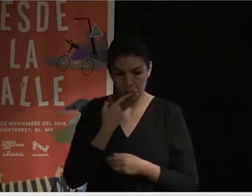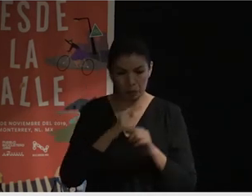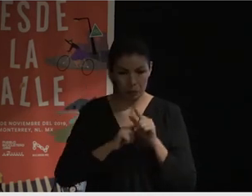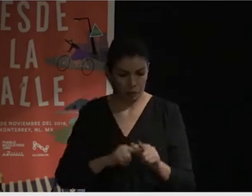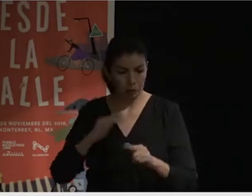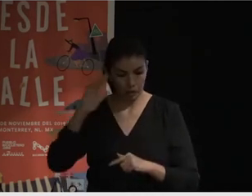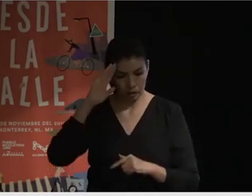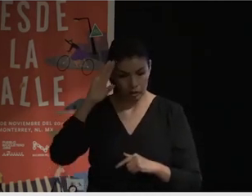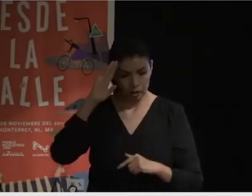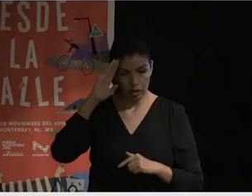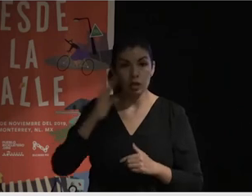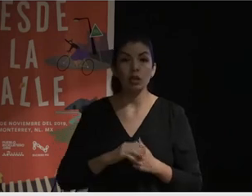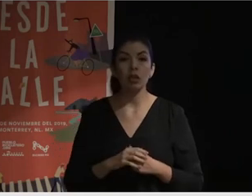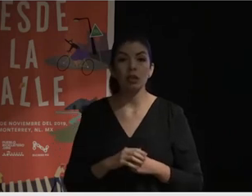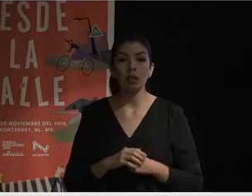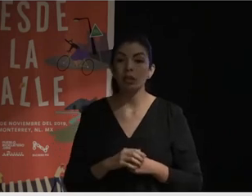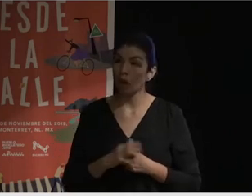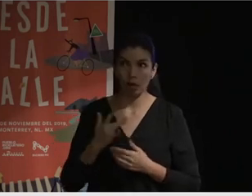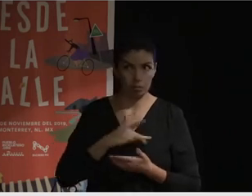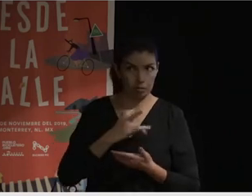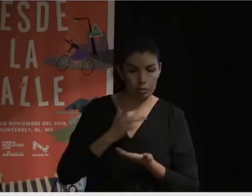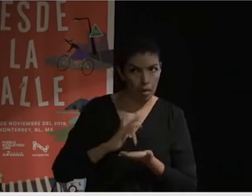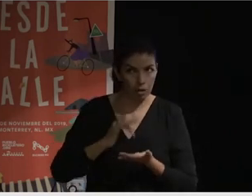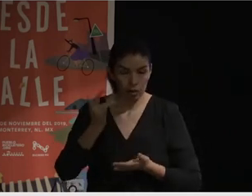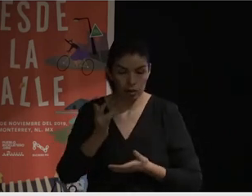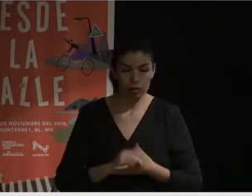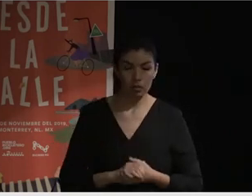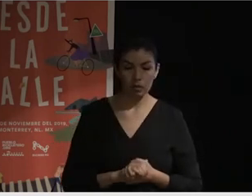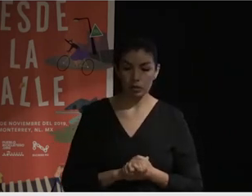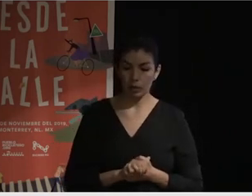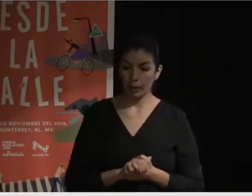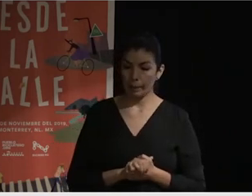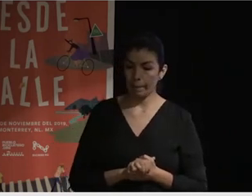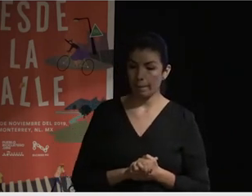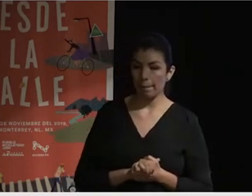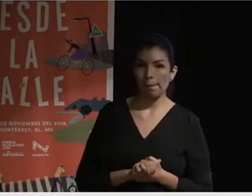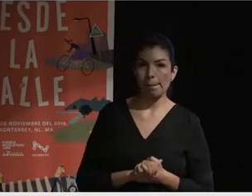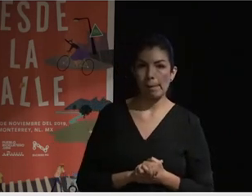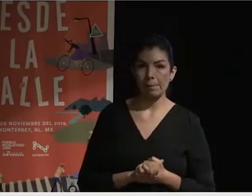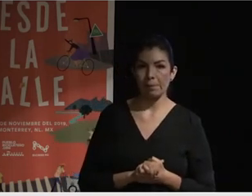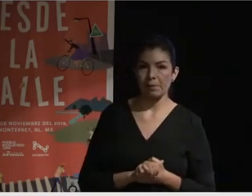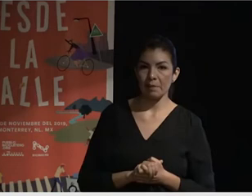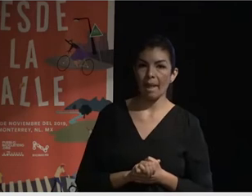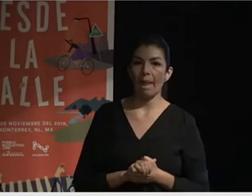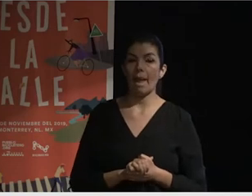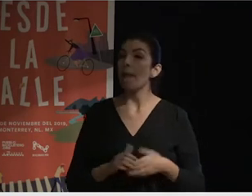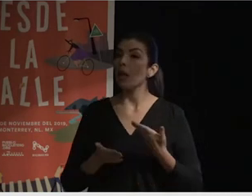agradezco muchísimo, pero también ante, digamos, esta plasticidad del capital